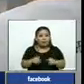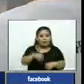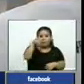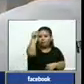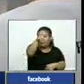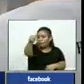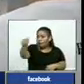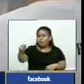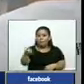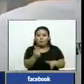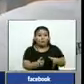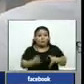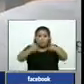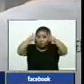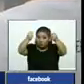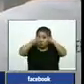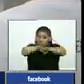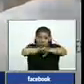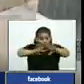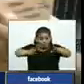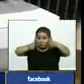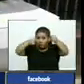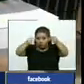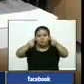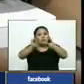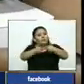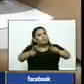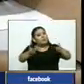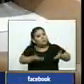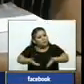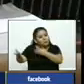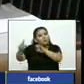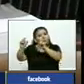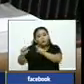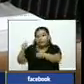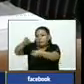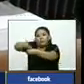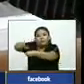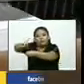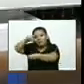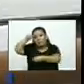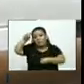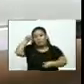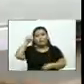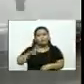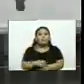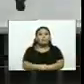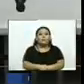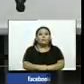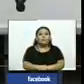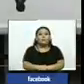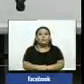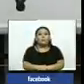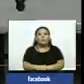privados de libertad para que al finalizar su condena puedan incorporarse a la sociedad.